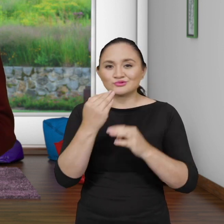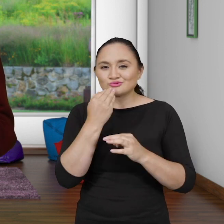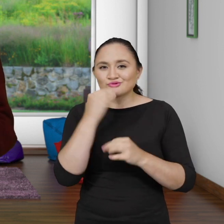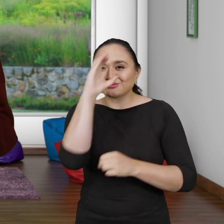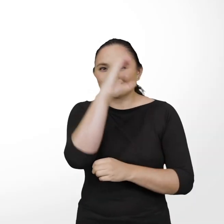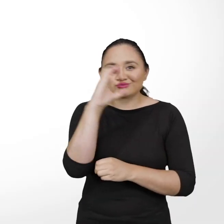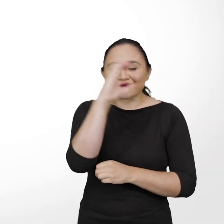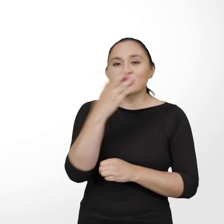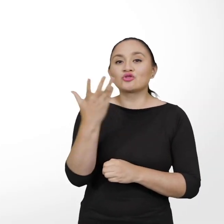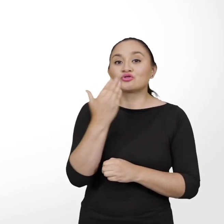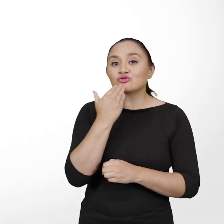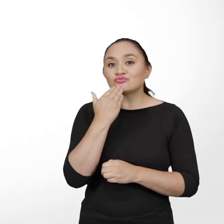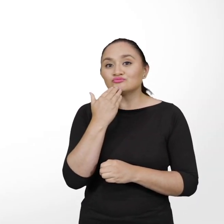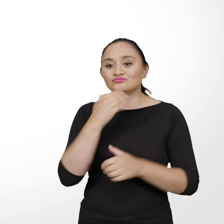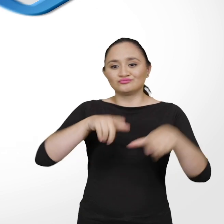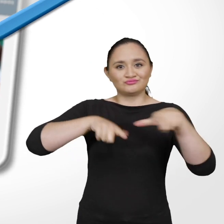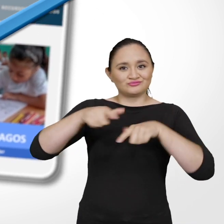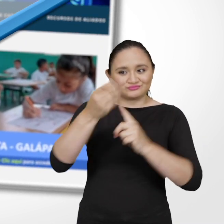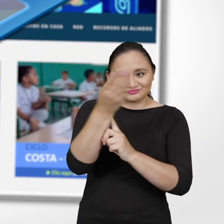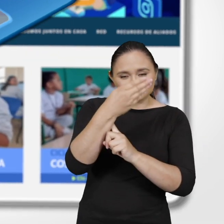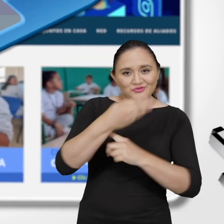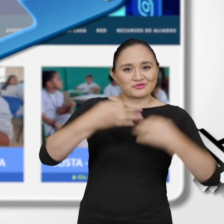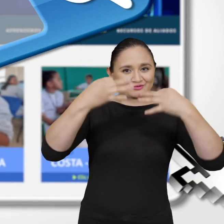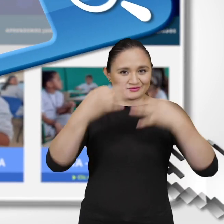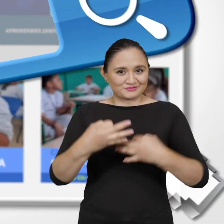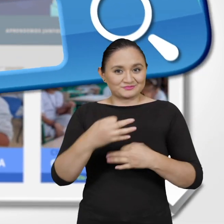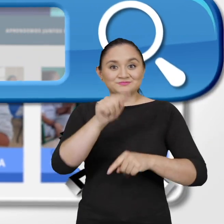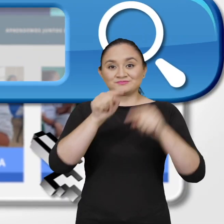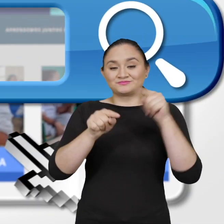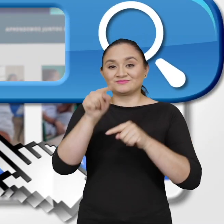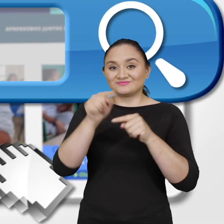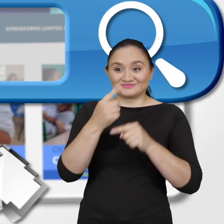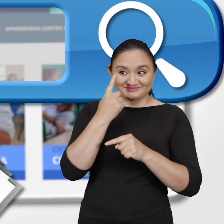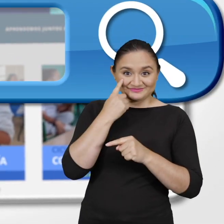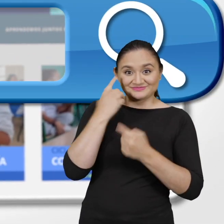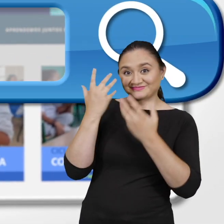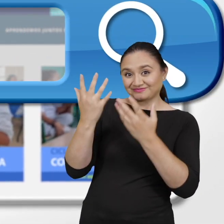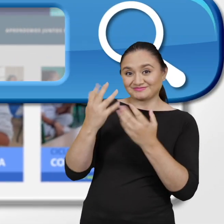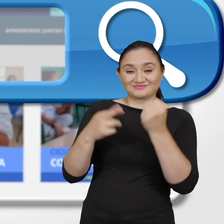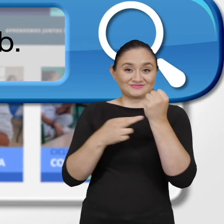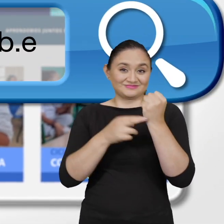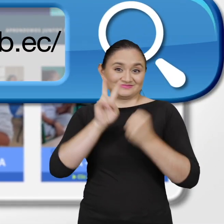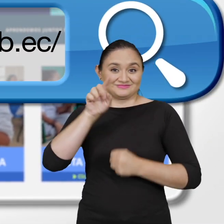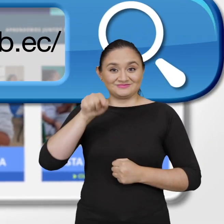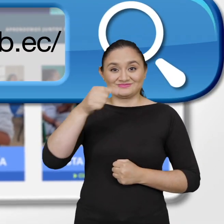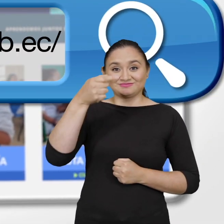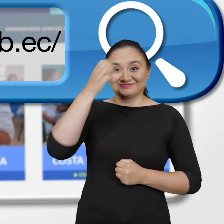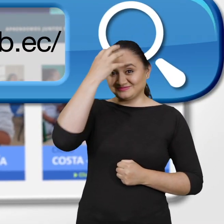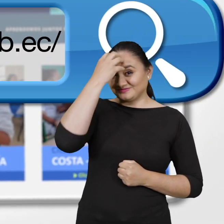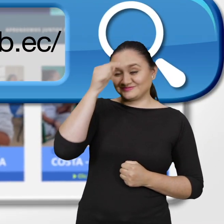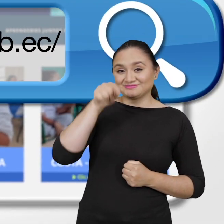debemos buscar en sitios oficiales para tener seguridad. Algunos sitios oficiales como